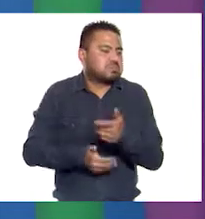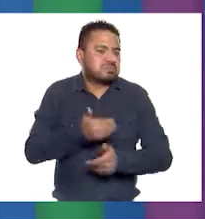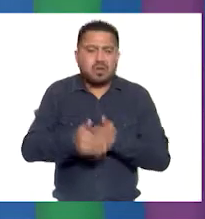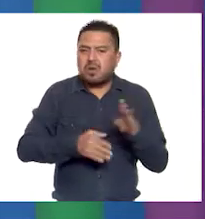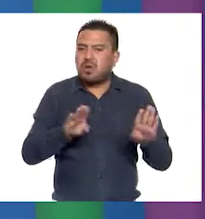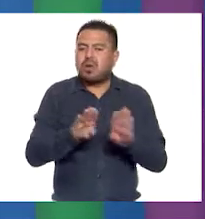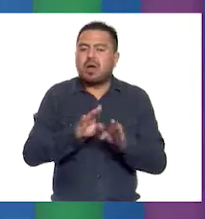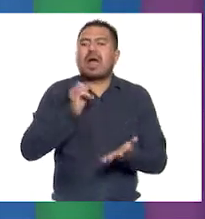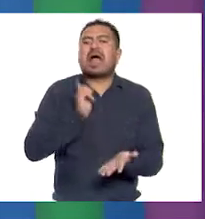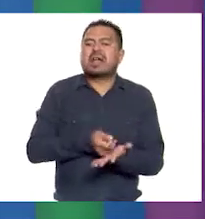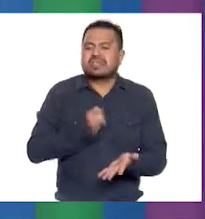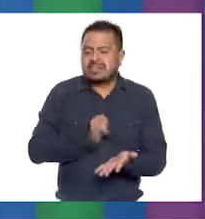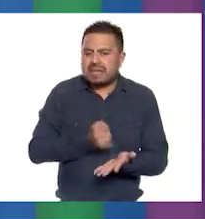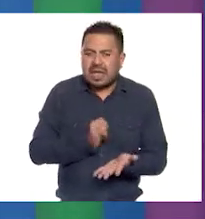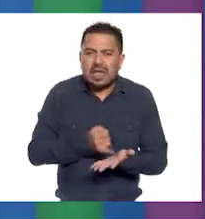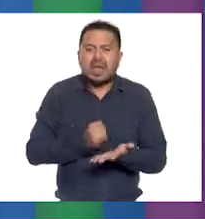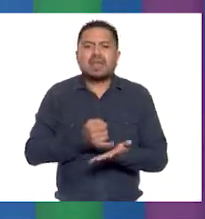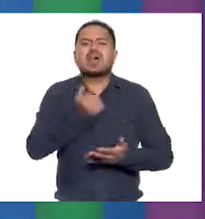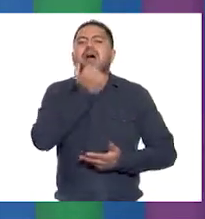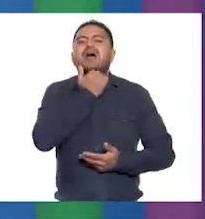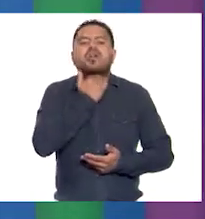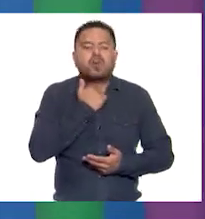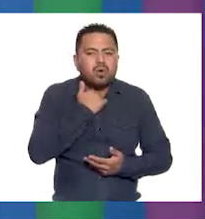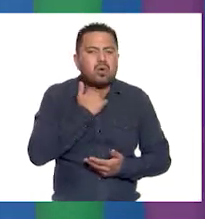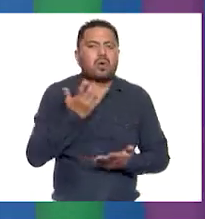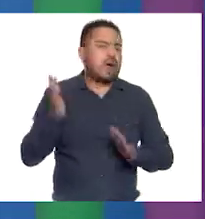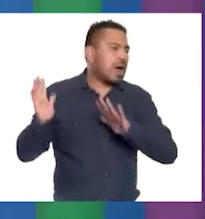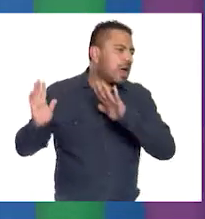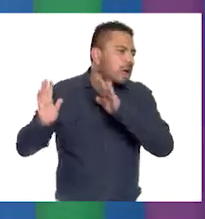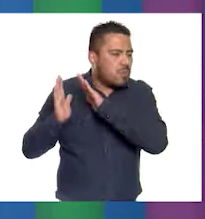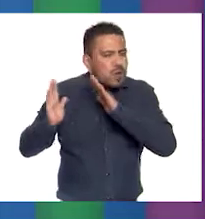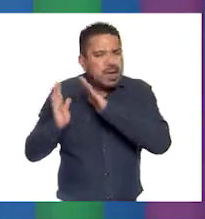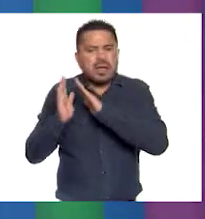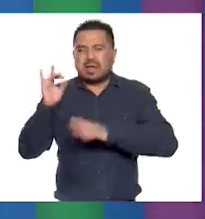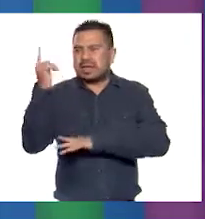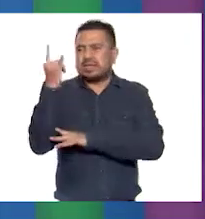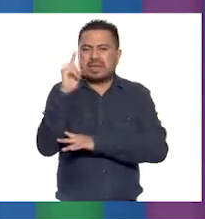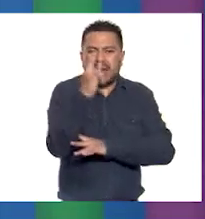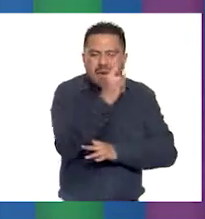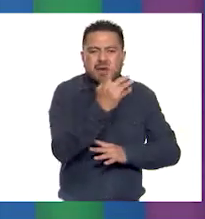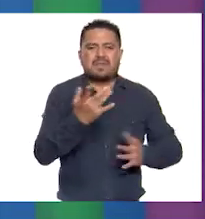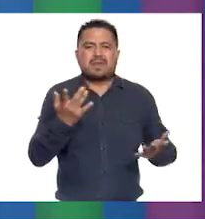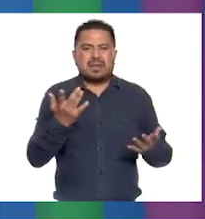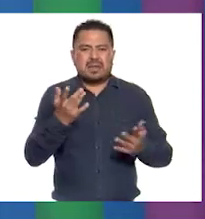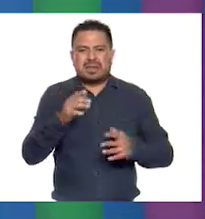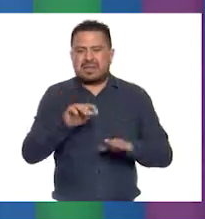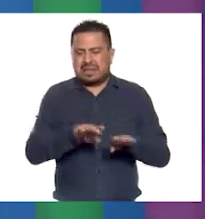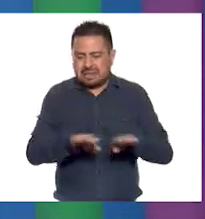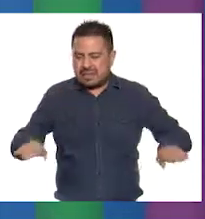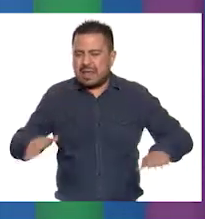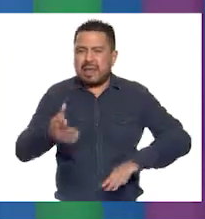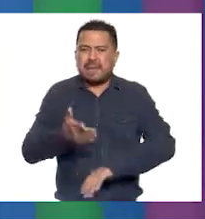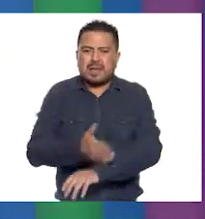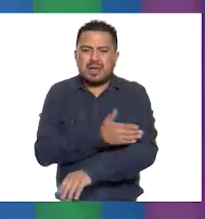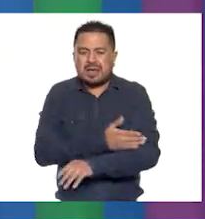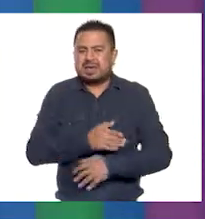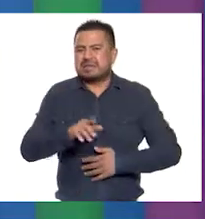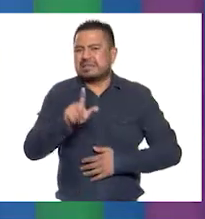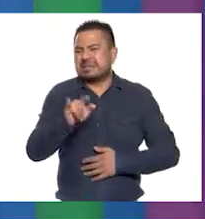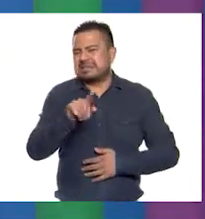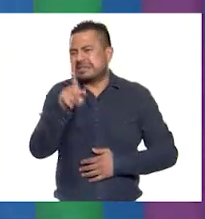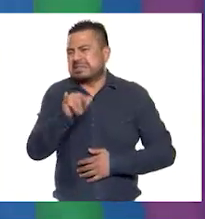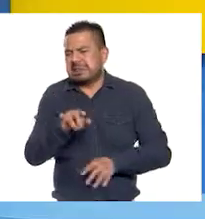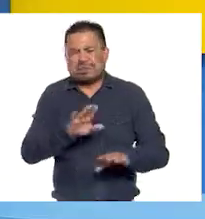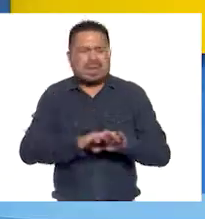como aceite, alcohol, almohada, jirafa, tarima, elixir, entre